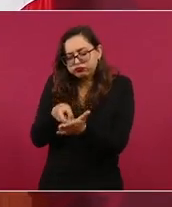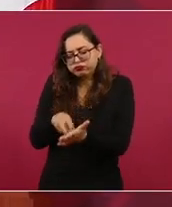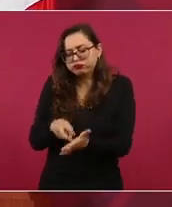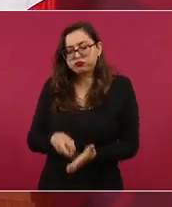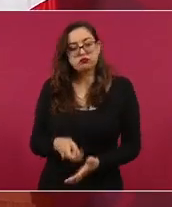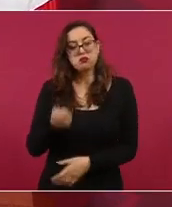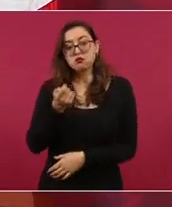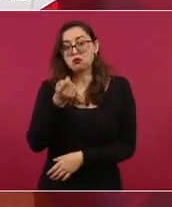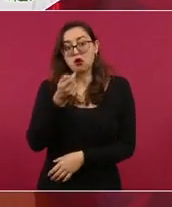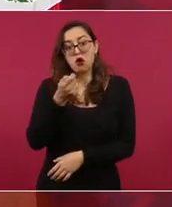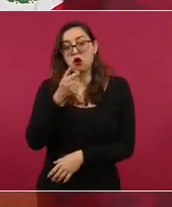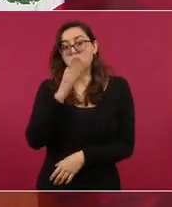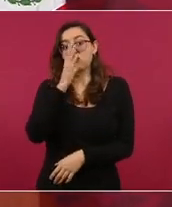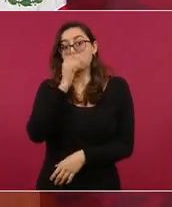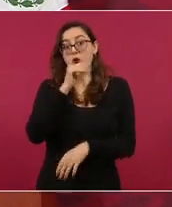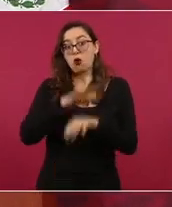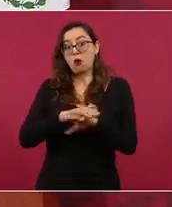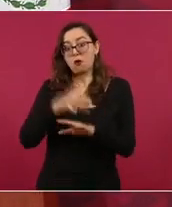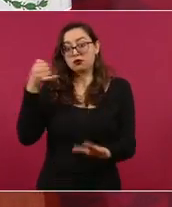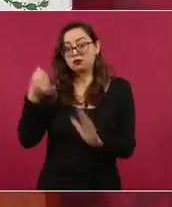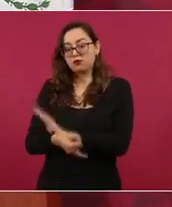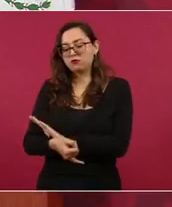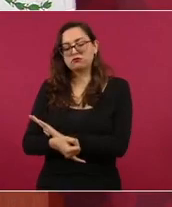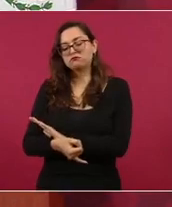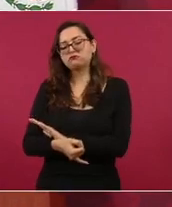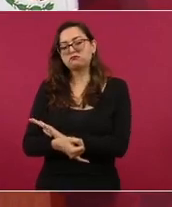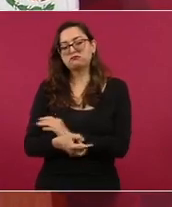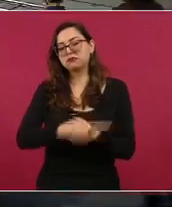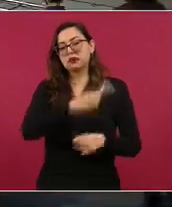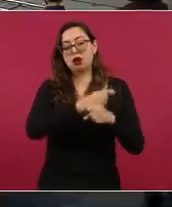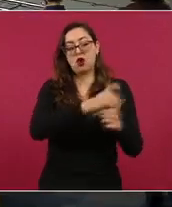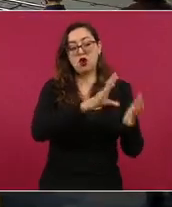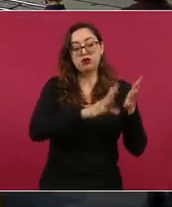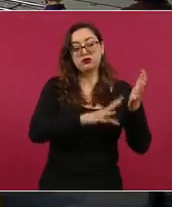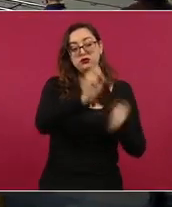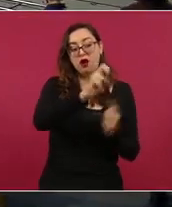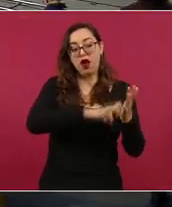porque no se permitió la reforma constitucional,